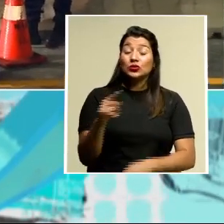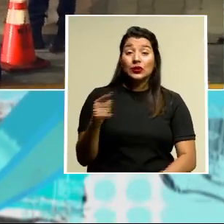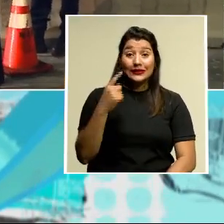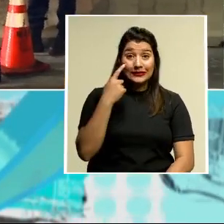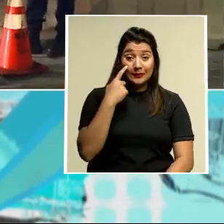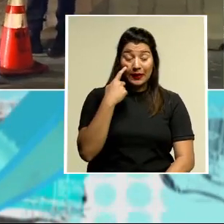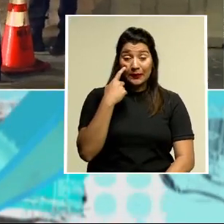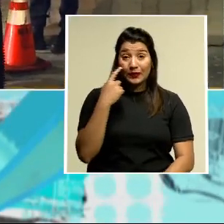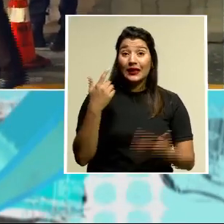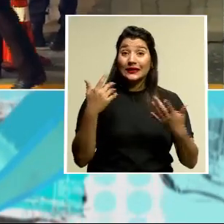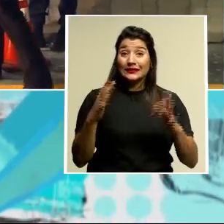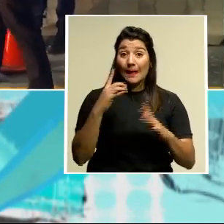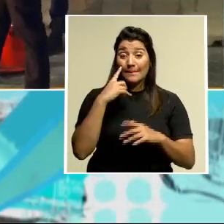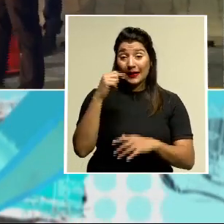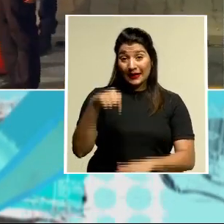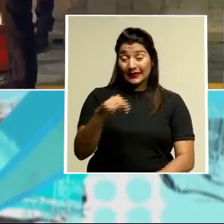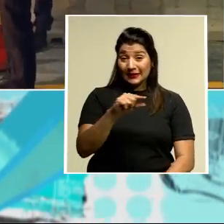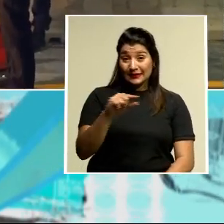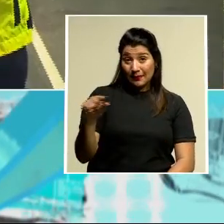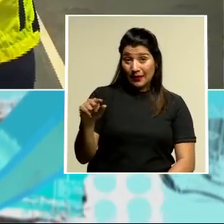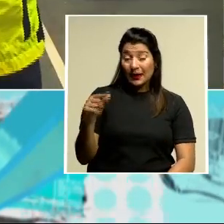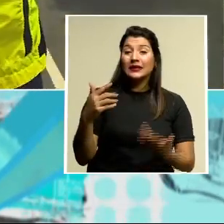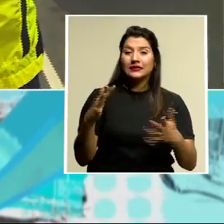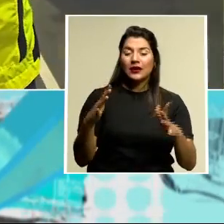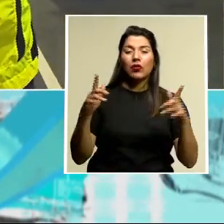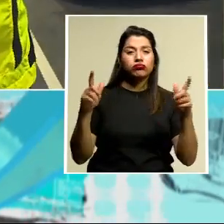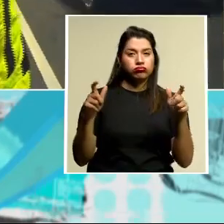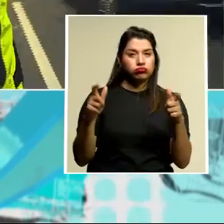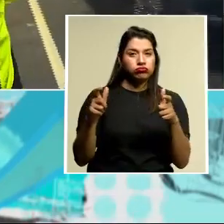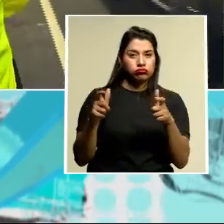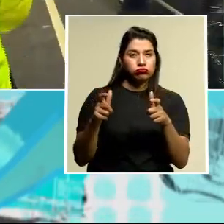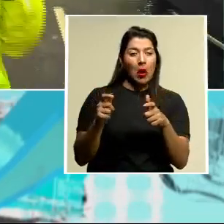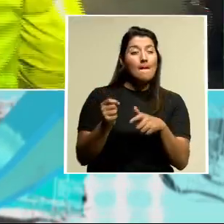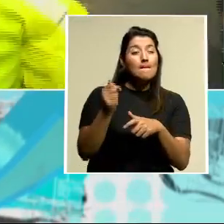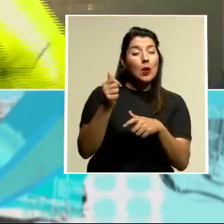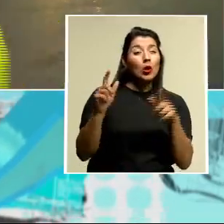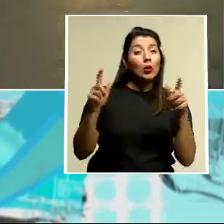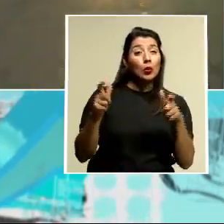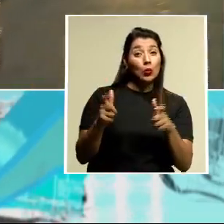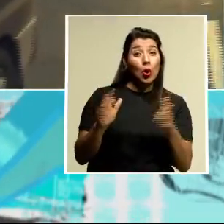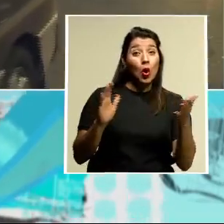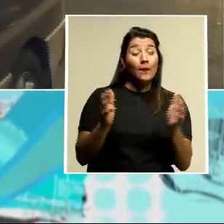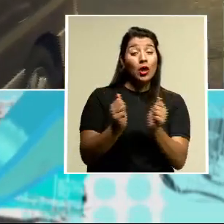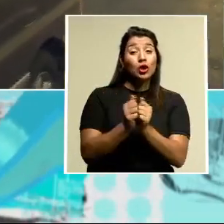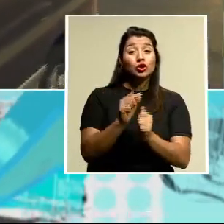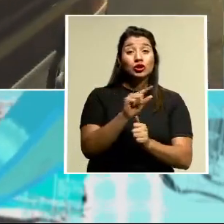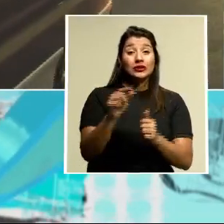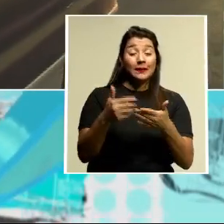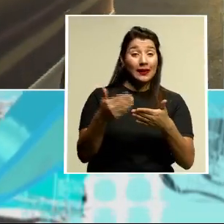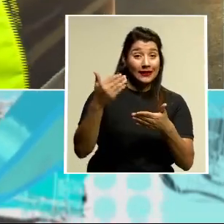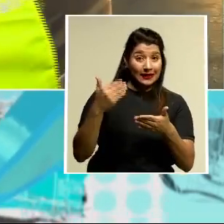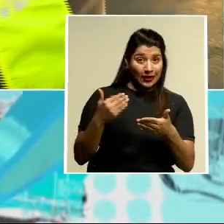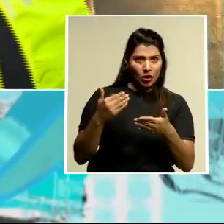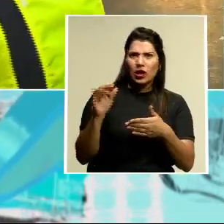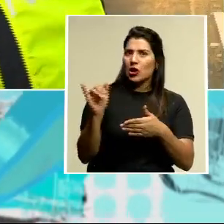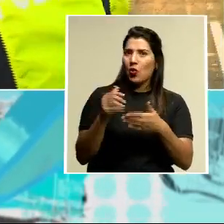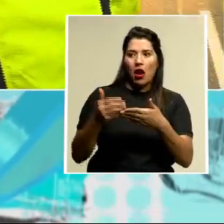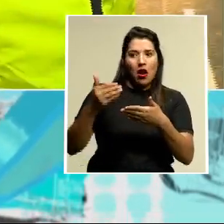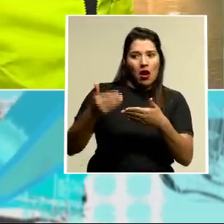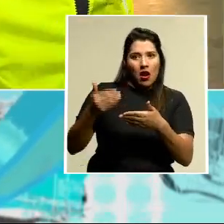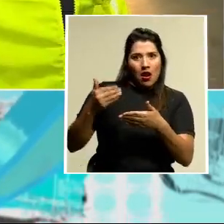medidas, los casos se reducen 2 semanas o 3 semanas después de que se haya implementado la medida. Por ejemplo, cuando